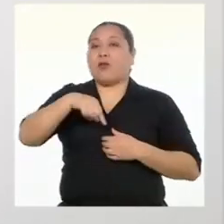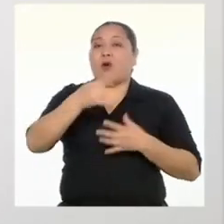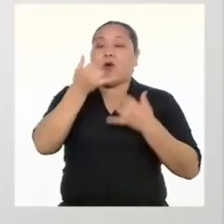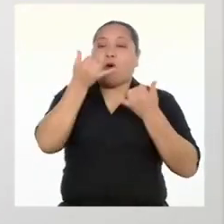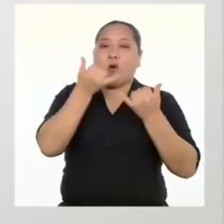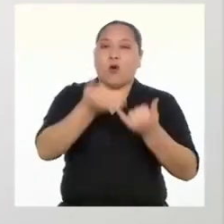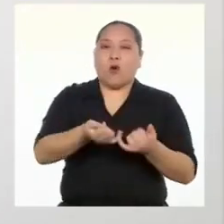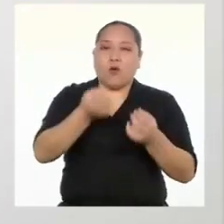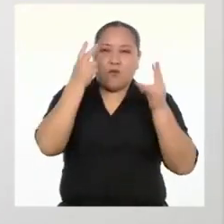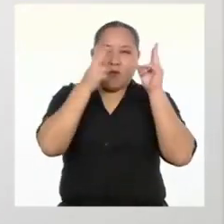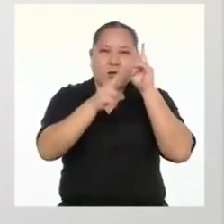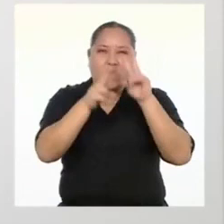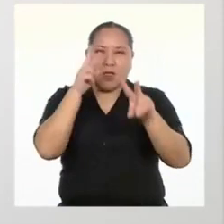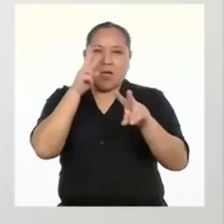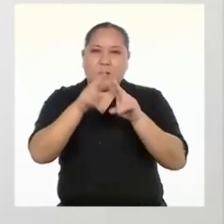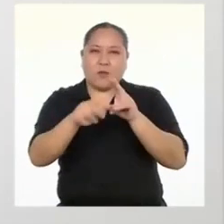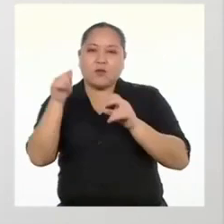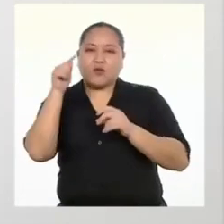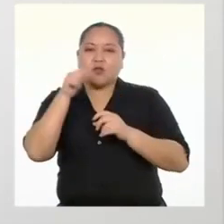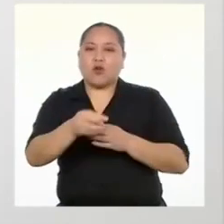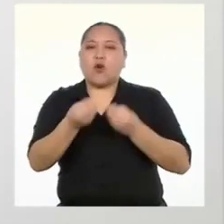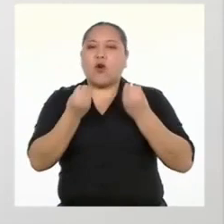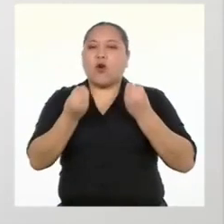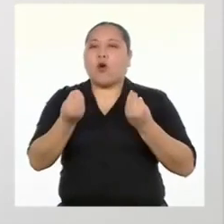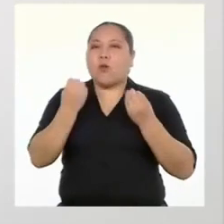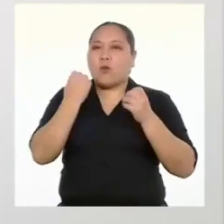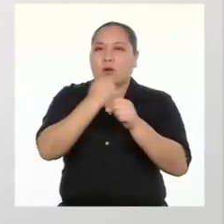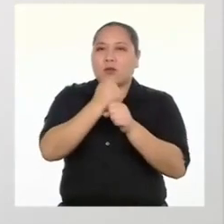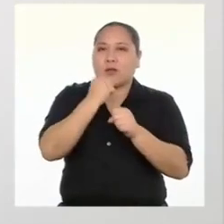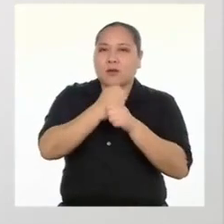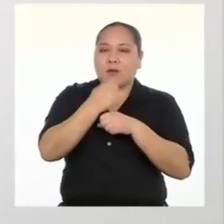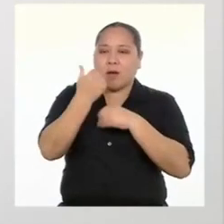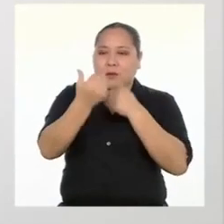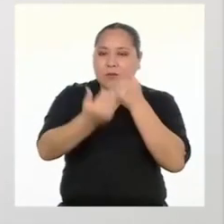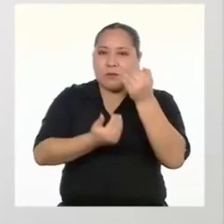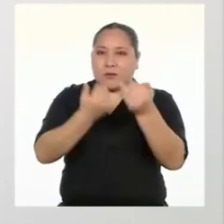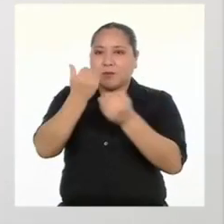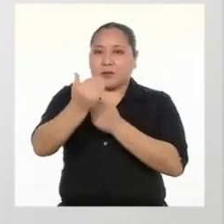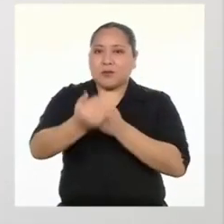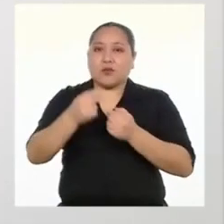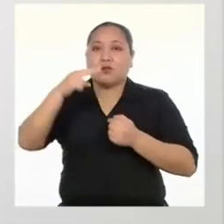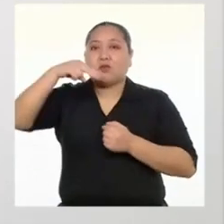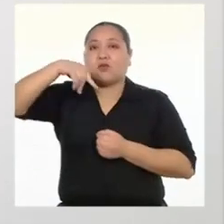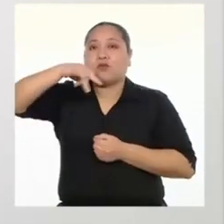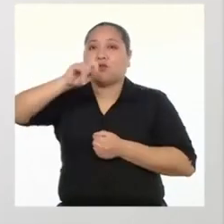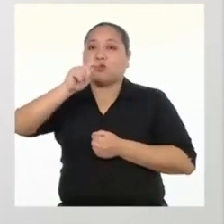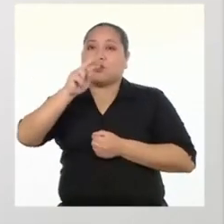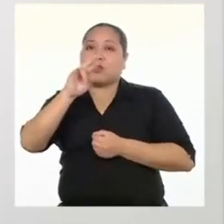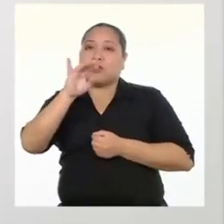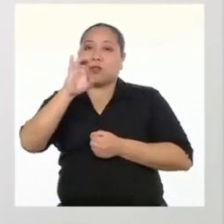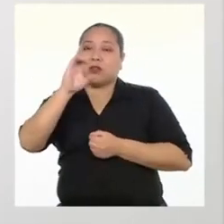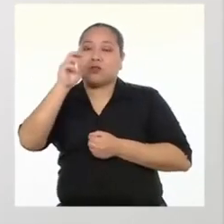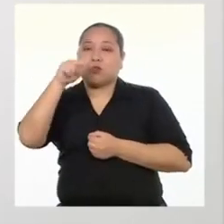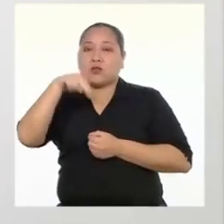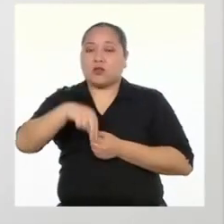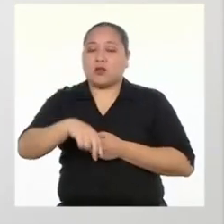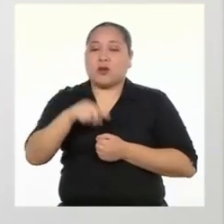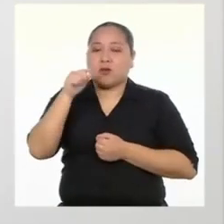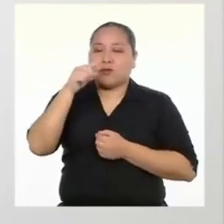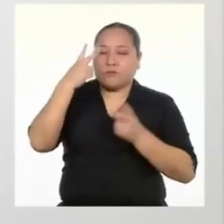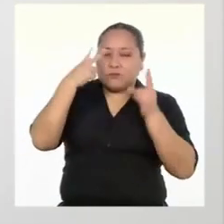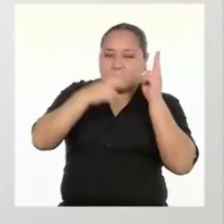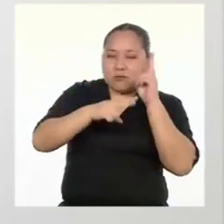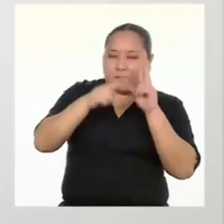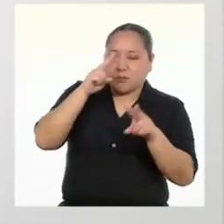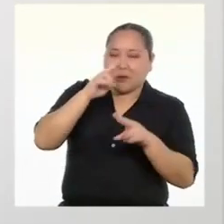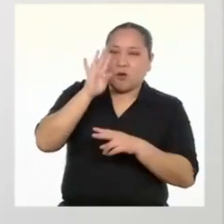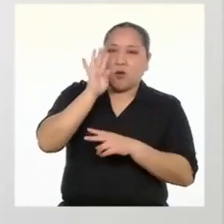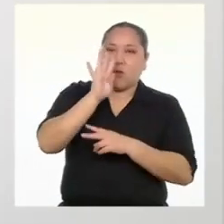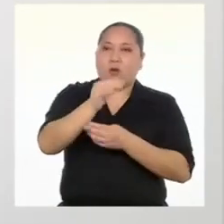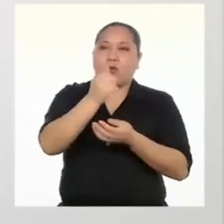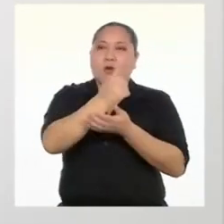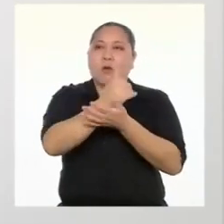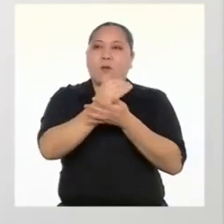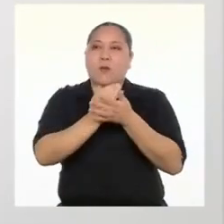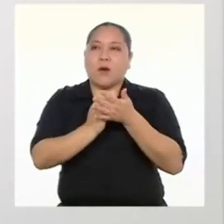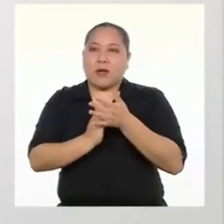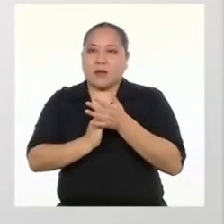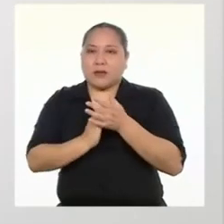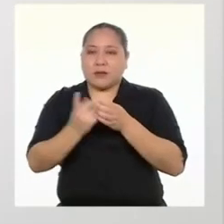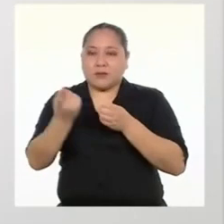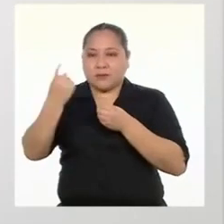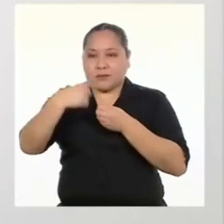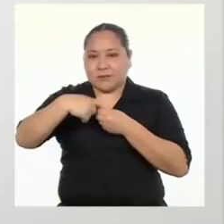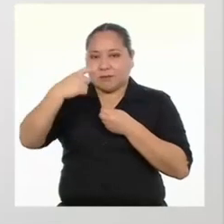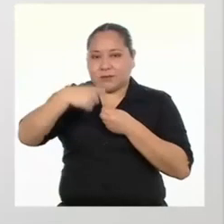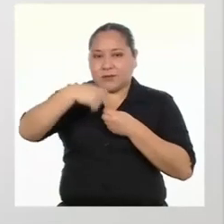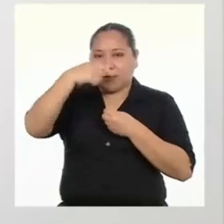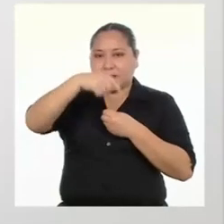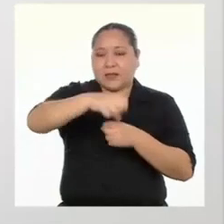día de hoy veremos cómo es que se lleva a cabo el proceso de nutrición. Para esto vamos a revisar los cuatro sistemas involucrados